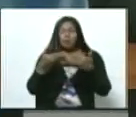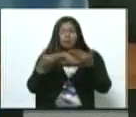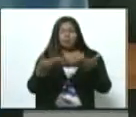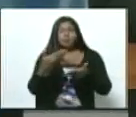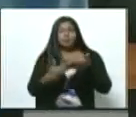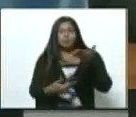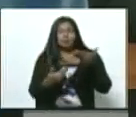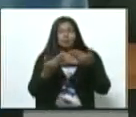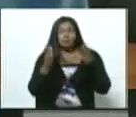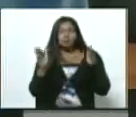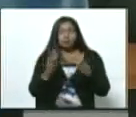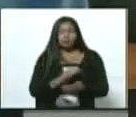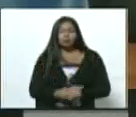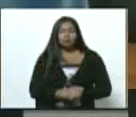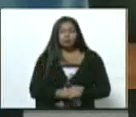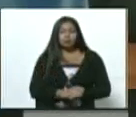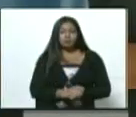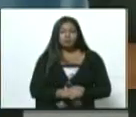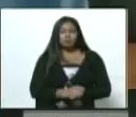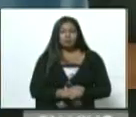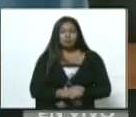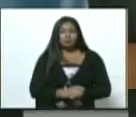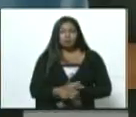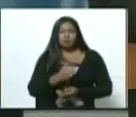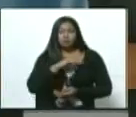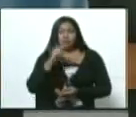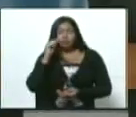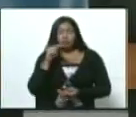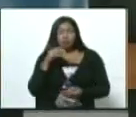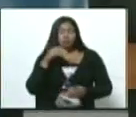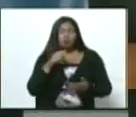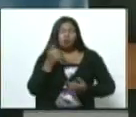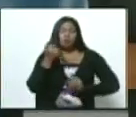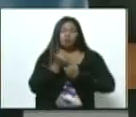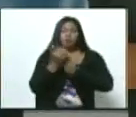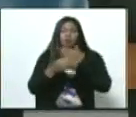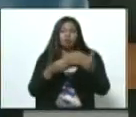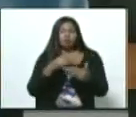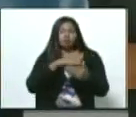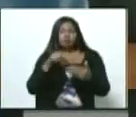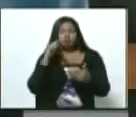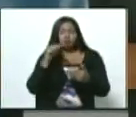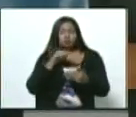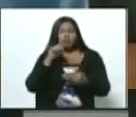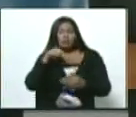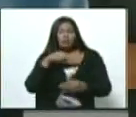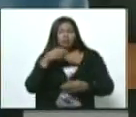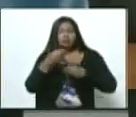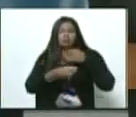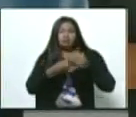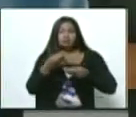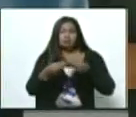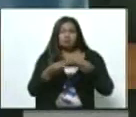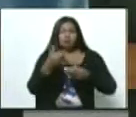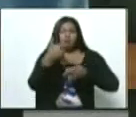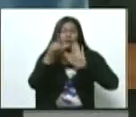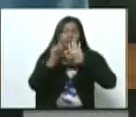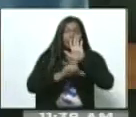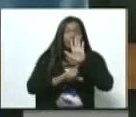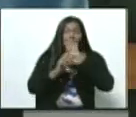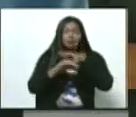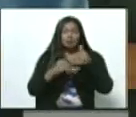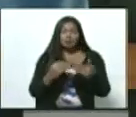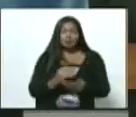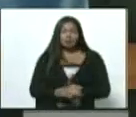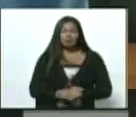palestra pública, colocaremos nuestro grano de arena también, como ya lo hicimos en la lista